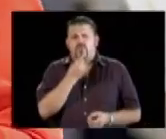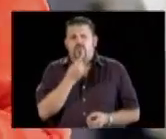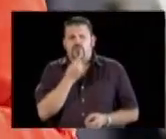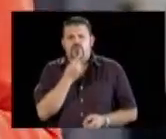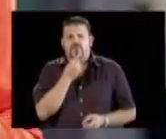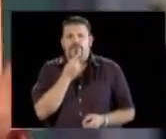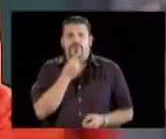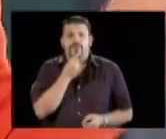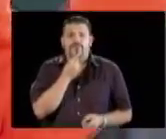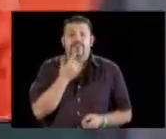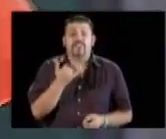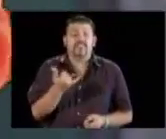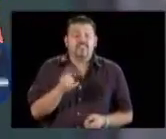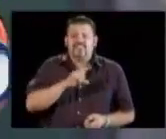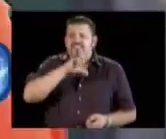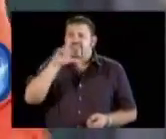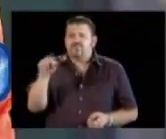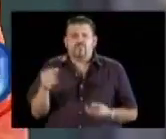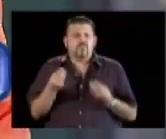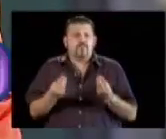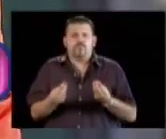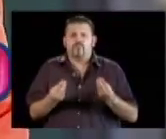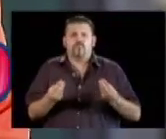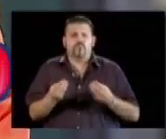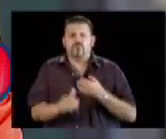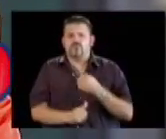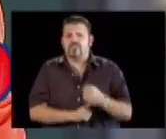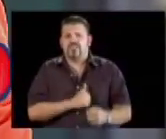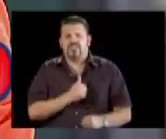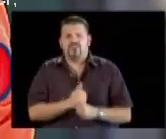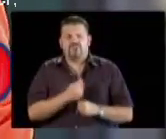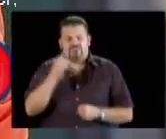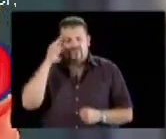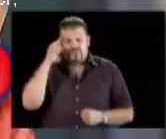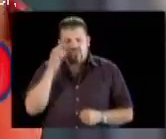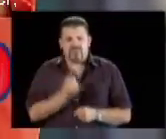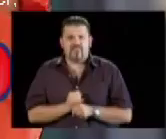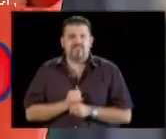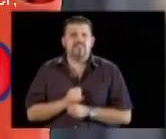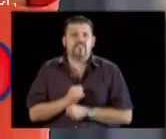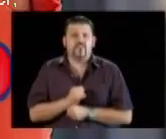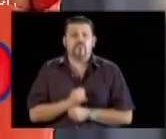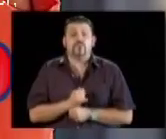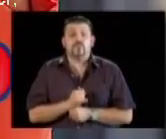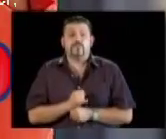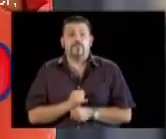y después de muchos años decidió, y les estoy hablando después de